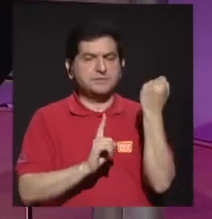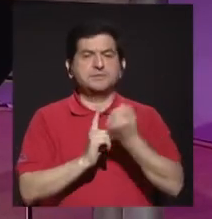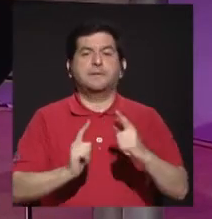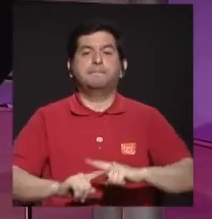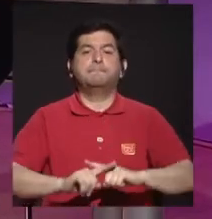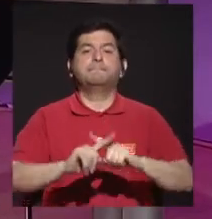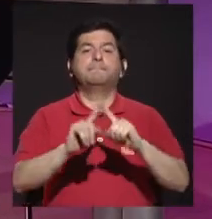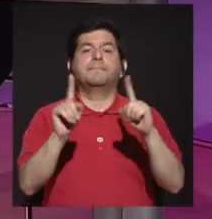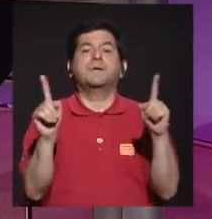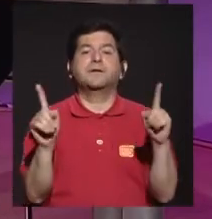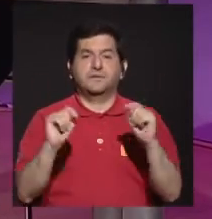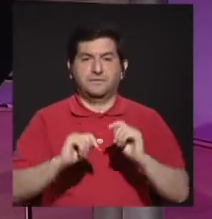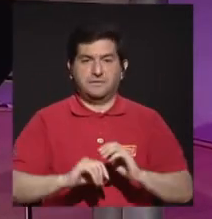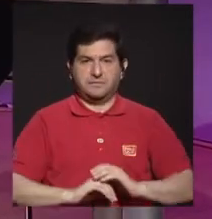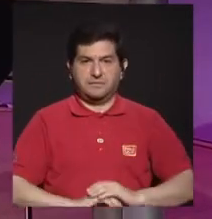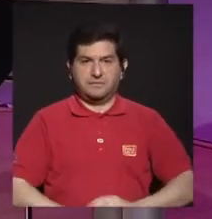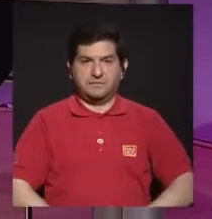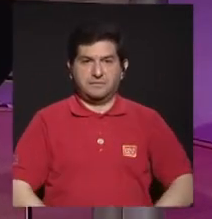pero